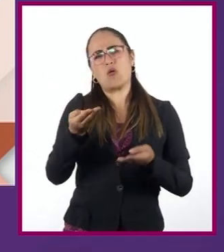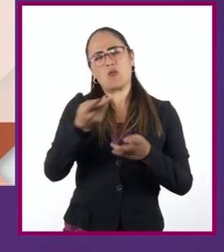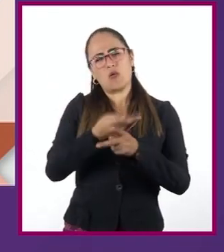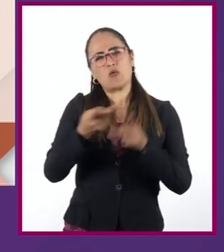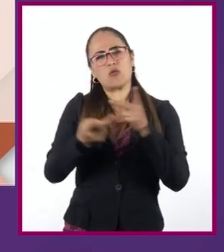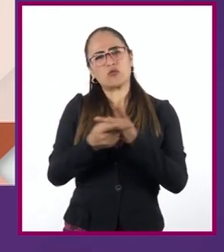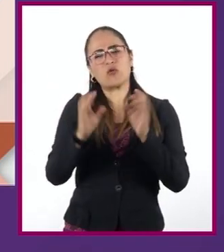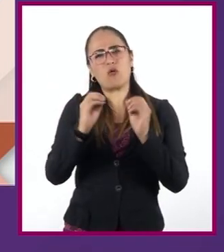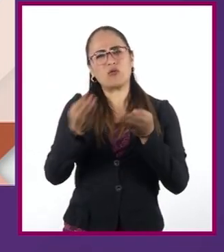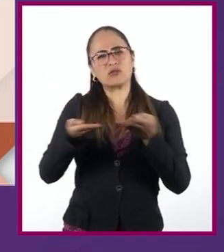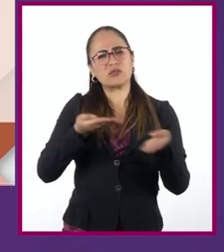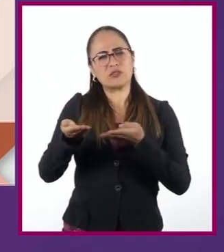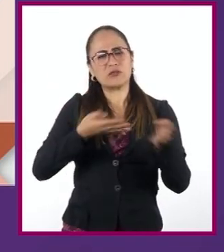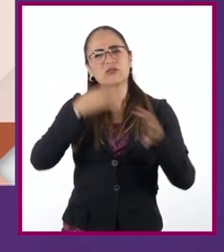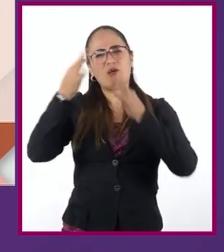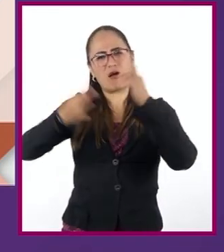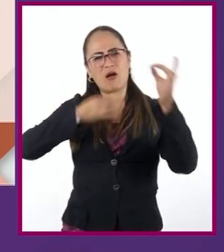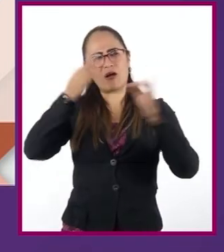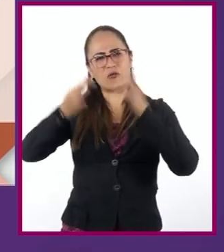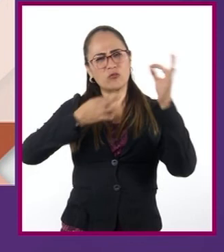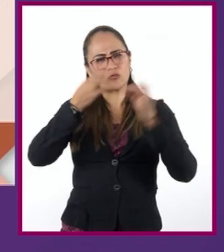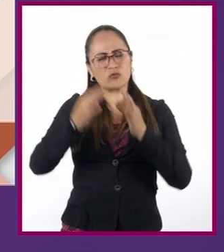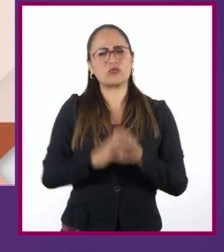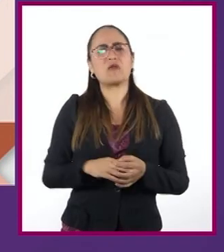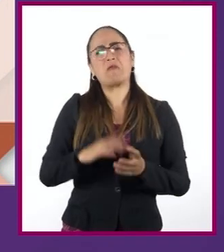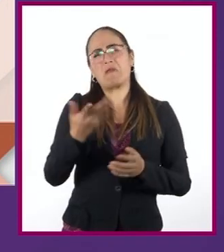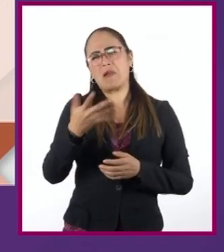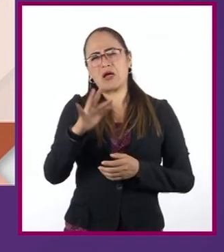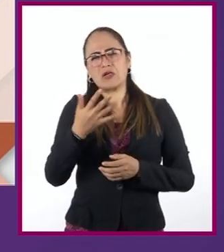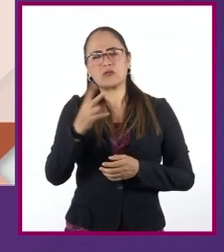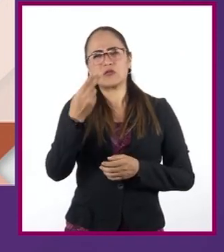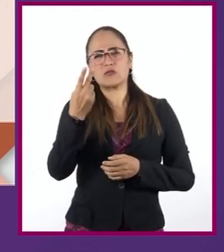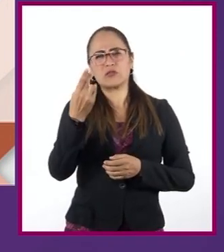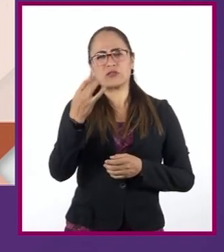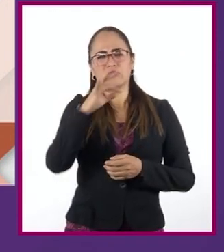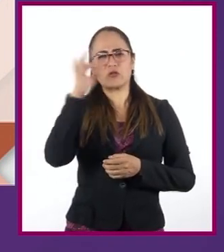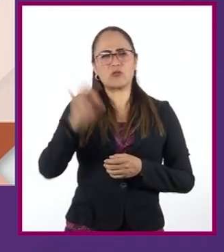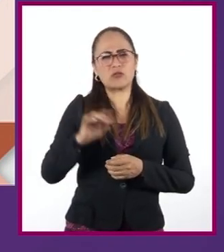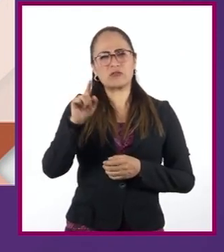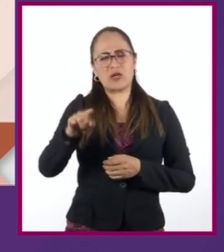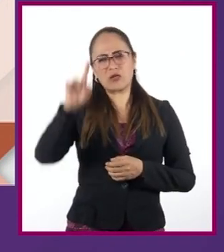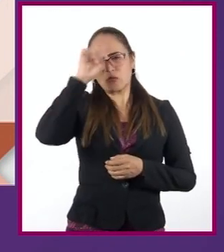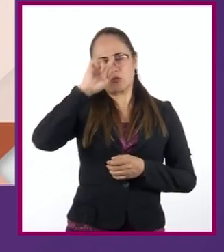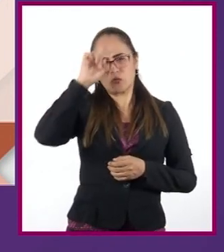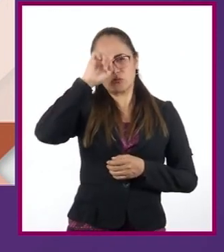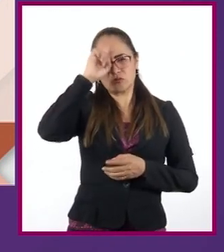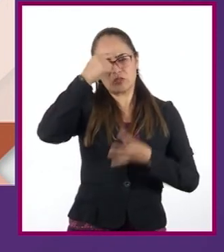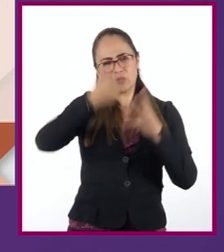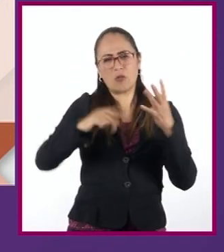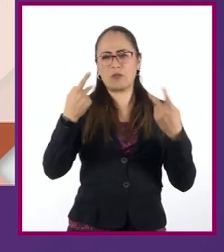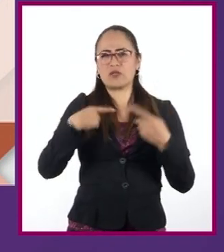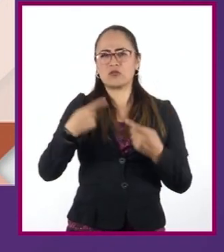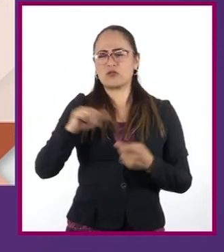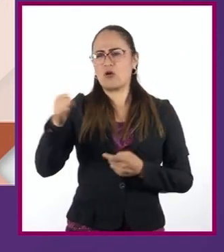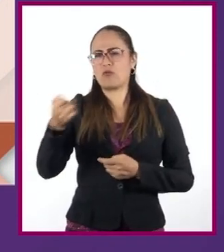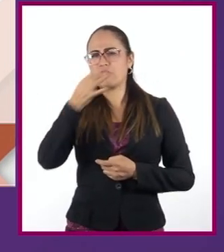a través de un anuncio. Solo cerca del 25% los conoció por recomendación de otra